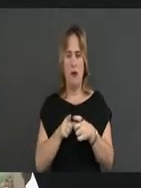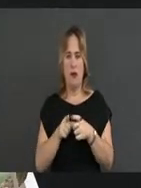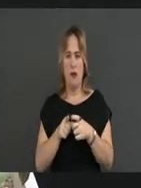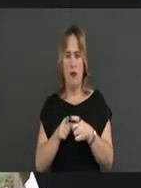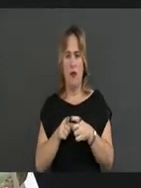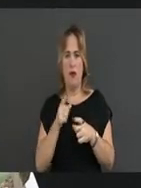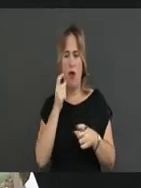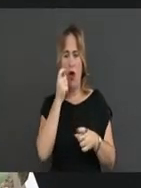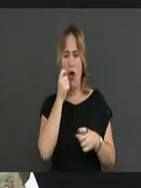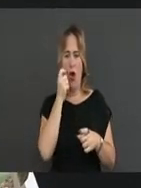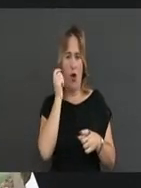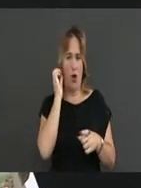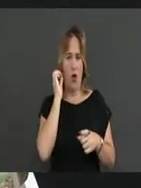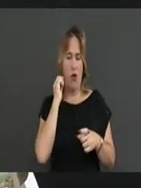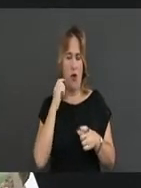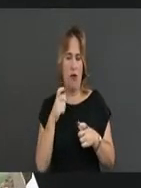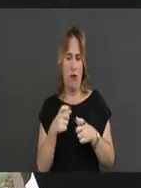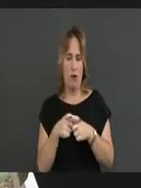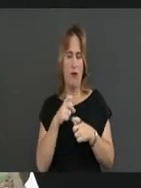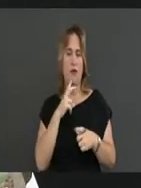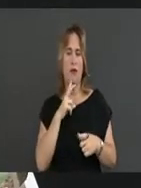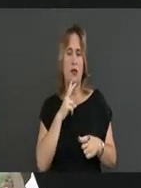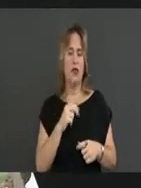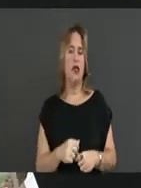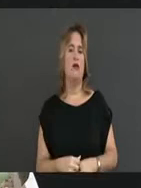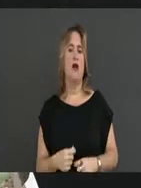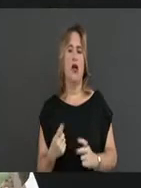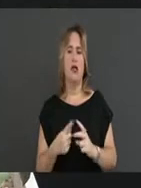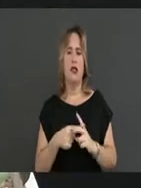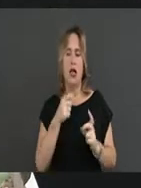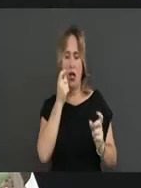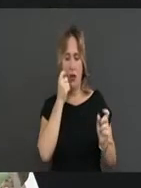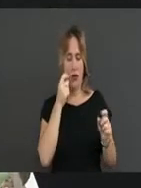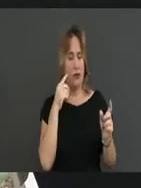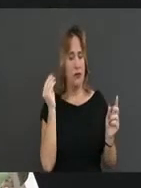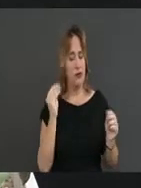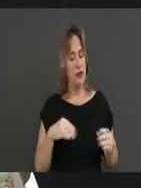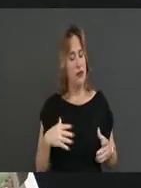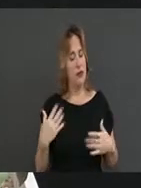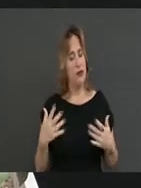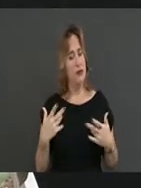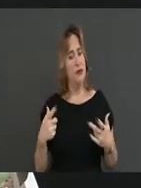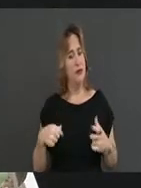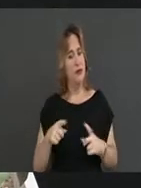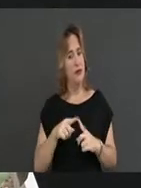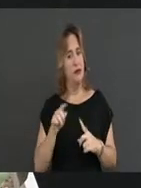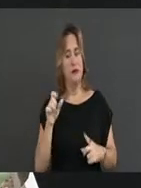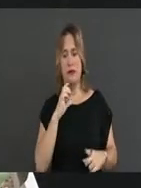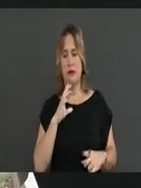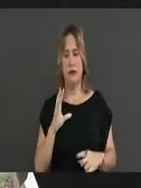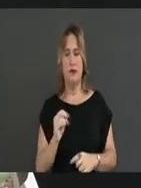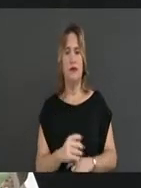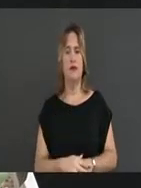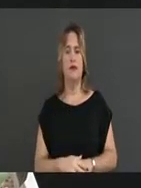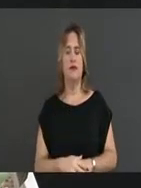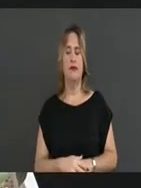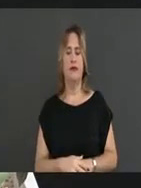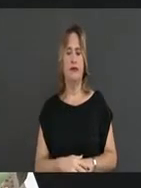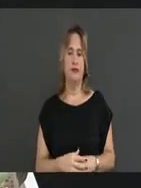el valvulista, dicen los compañeros de recursos hidráulicos, y el pueblo allí, ya usted sabe, con estos temas.